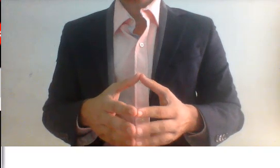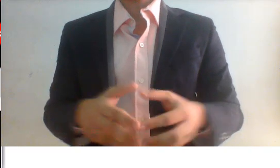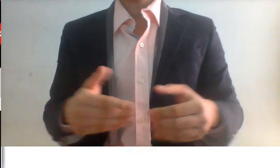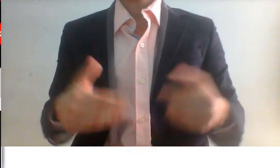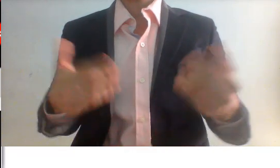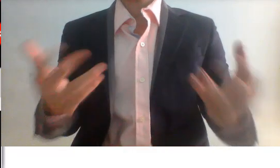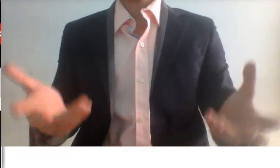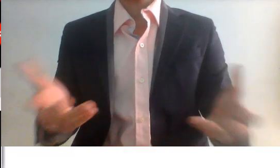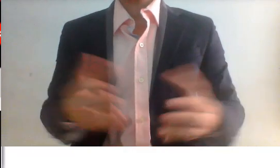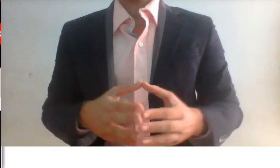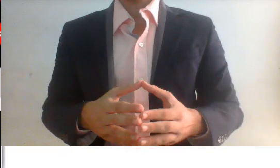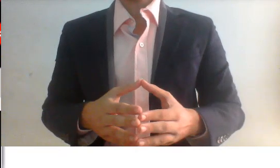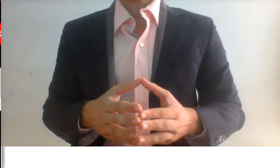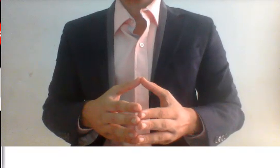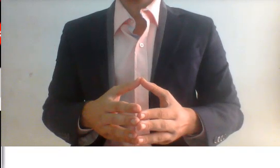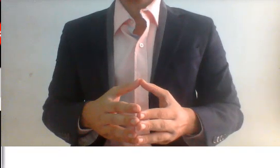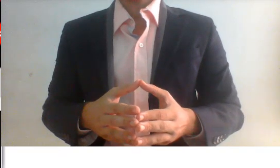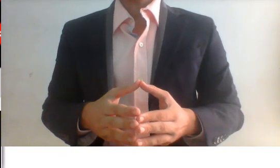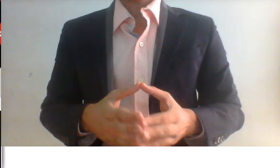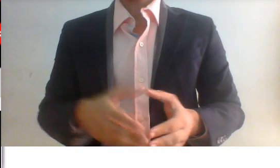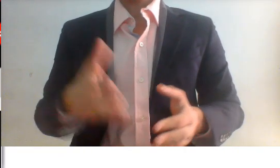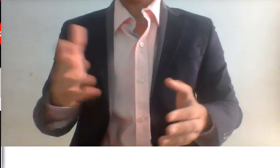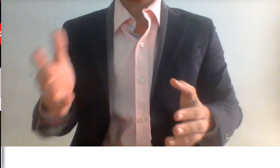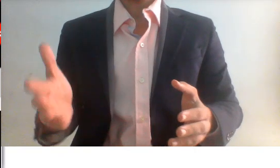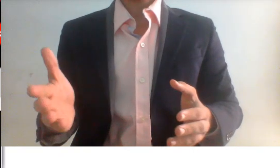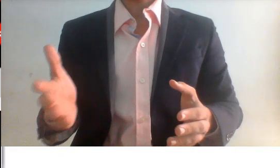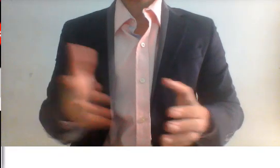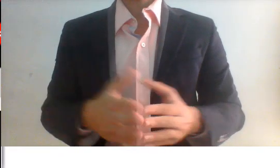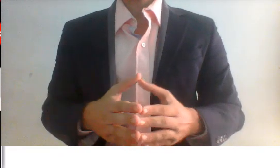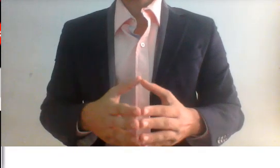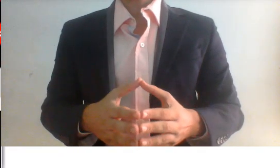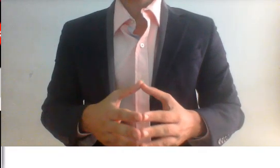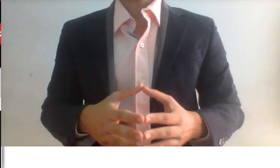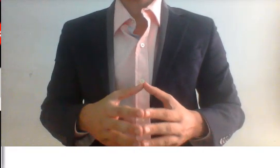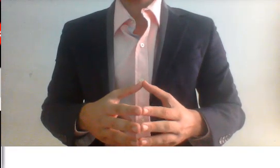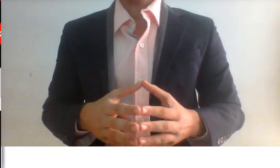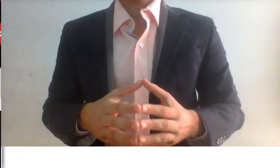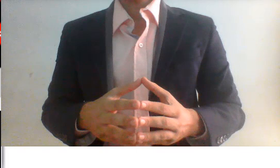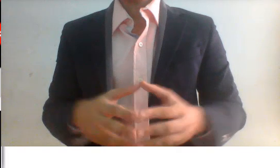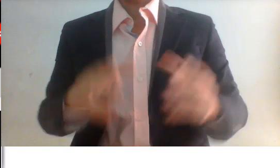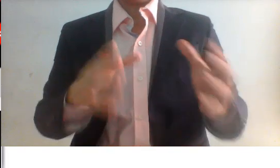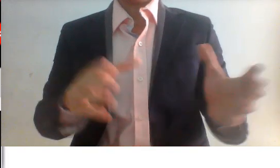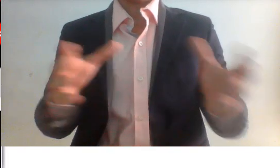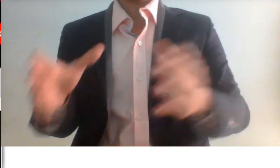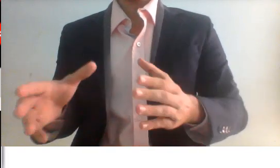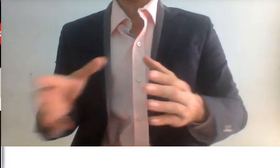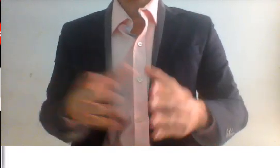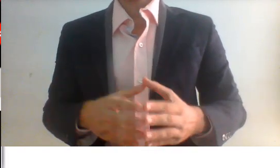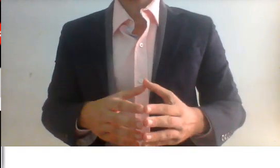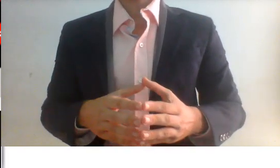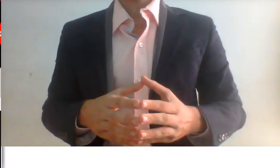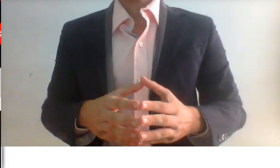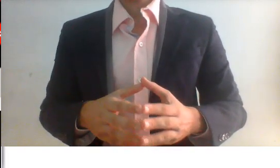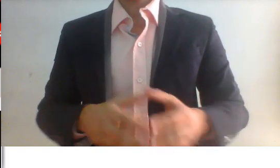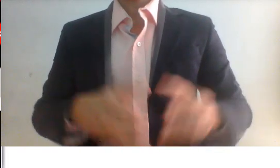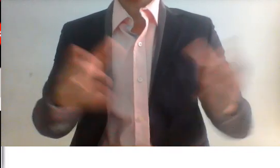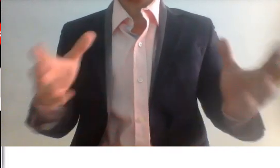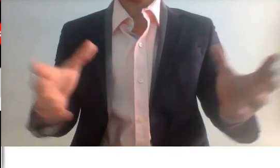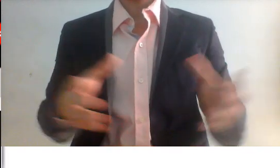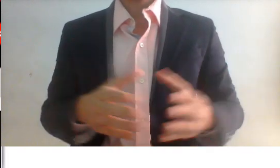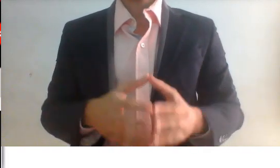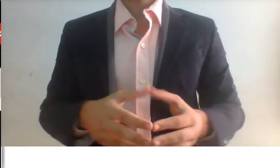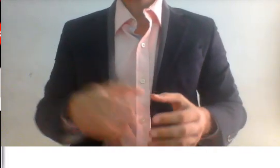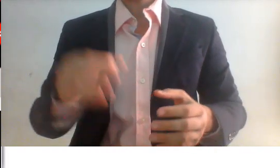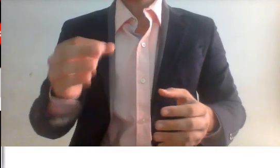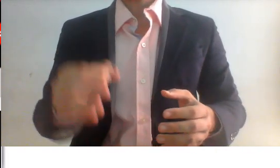precisamente en la mañanera por el presidente Andrés Manuel López Obrador, de los ataques que ha habido hacia la directora del CONACYT por revelar este tipo de hechos, de que se